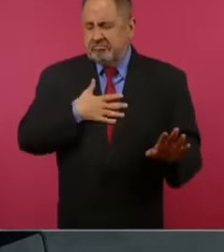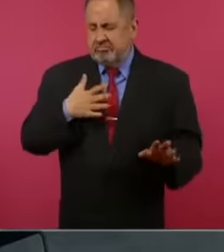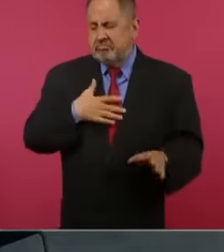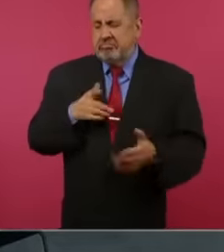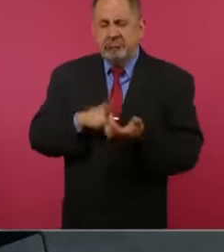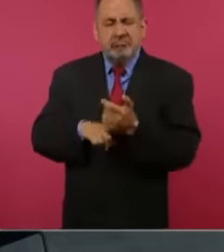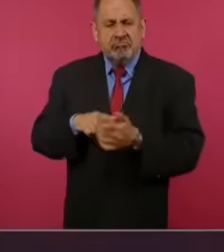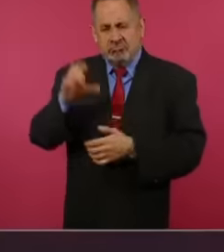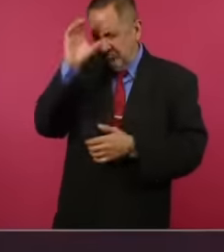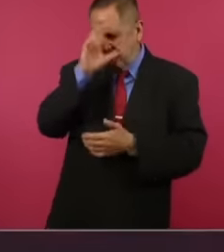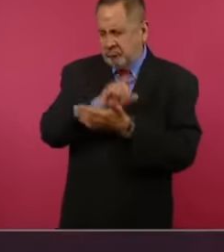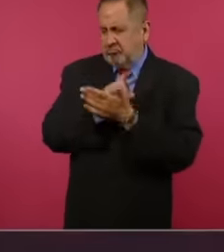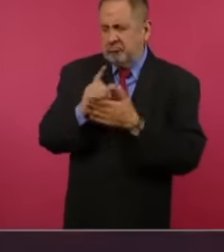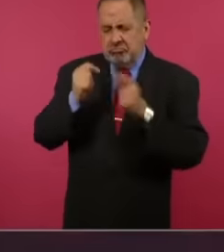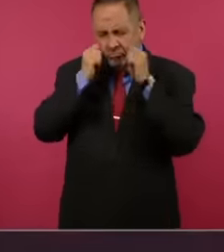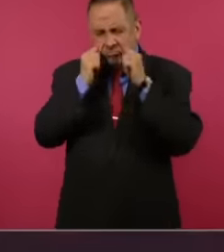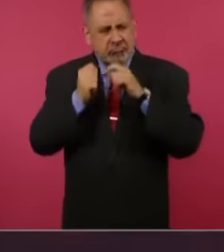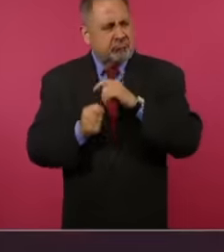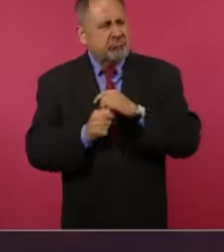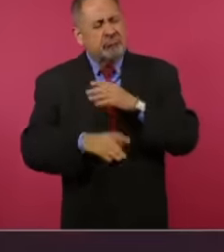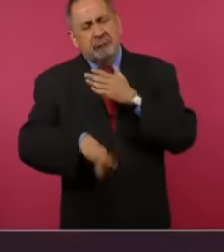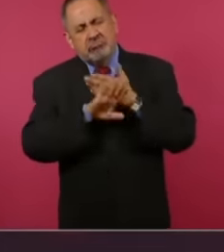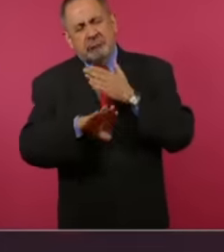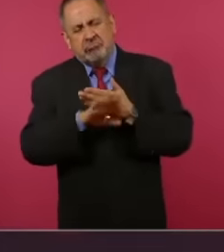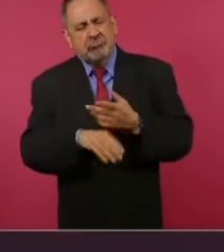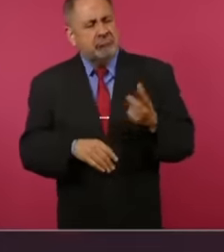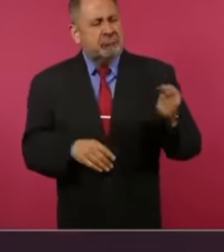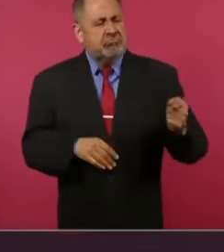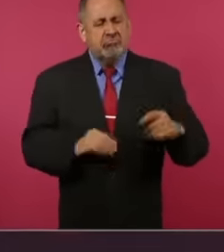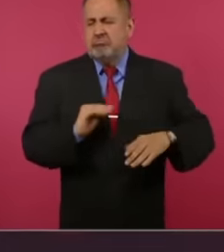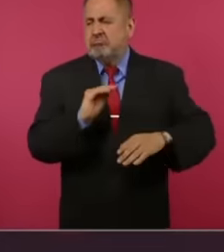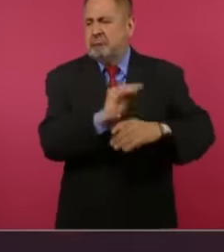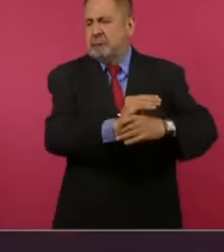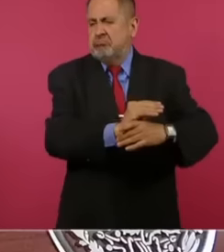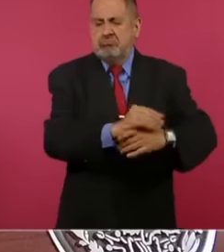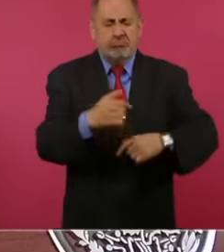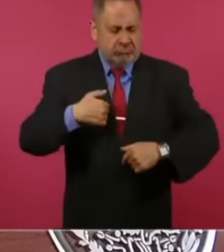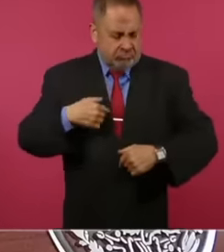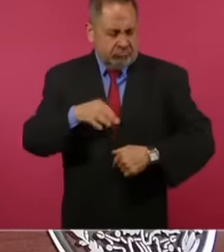es muy difícil. Son muy poderosos.